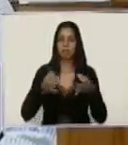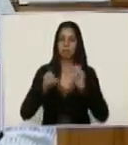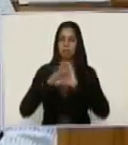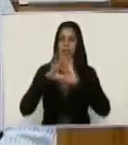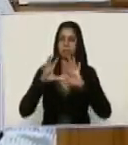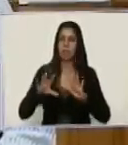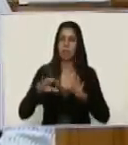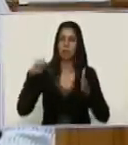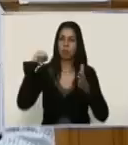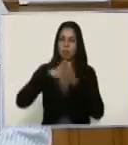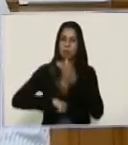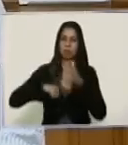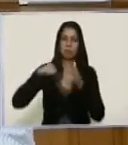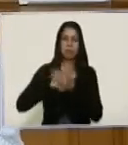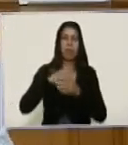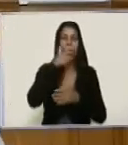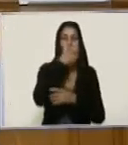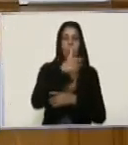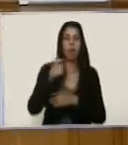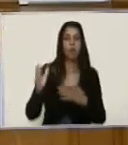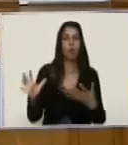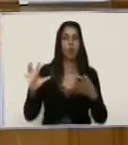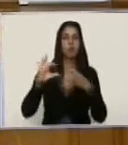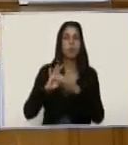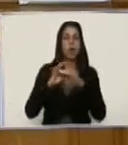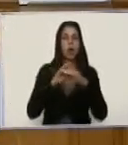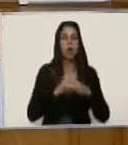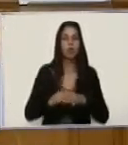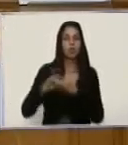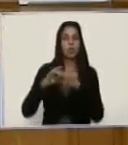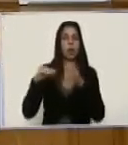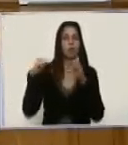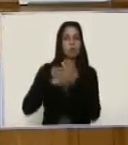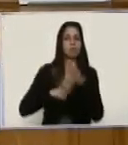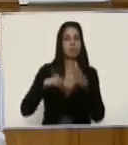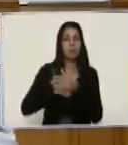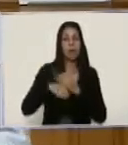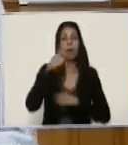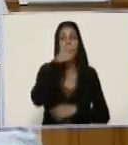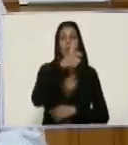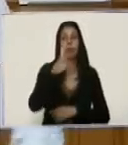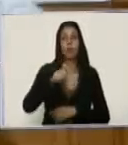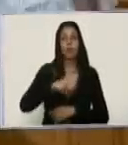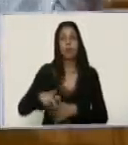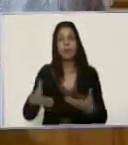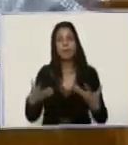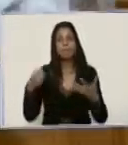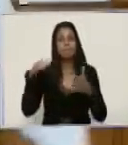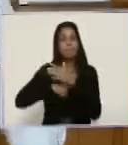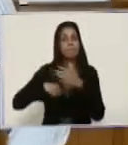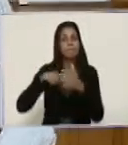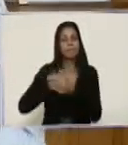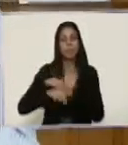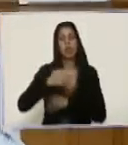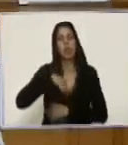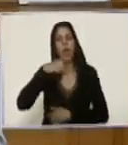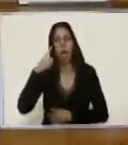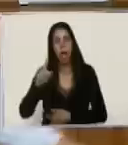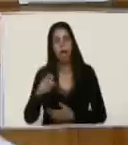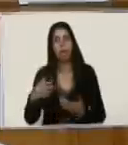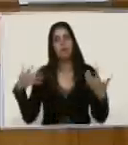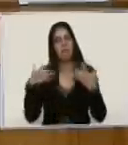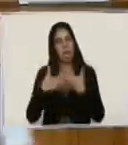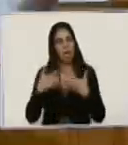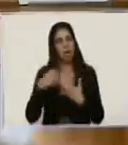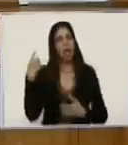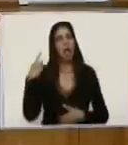lucha de todo el pueblo, la guerra de todo el pueblo. Y estamos en guerra, como lo